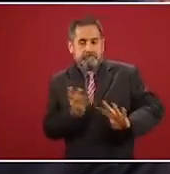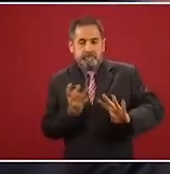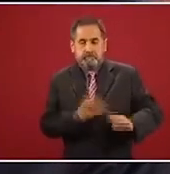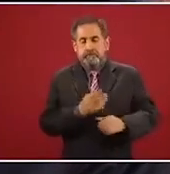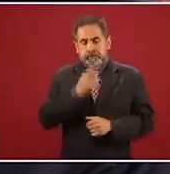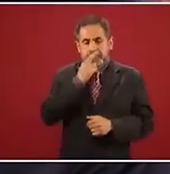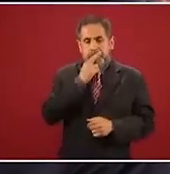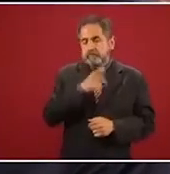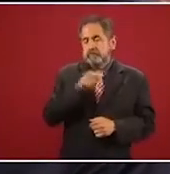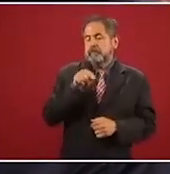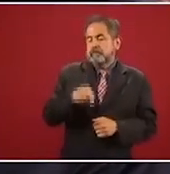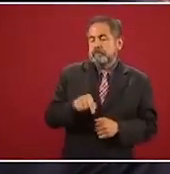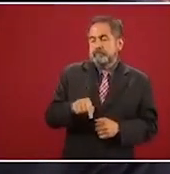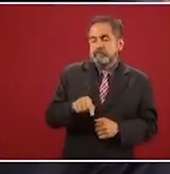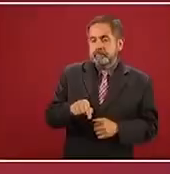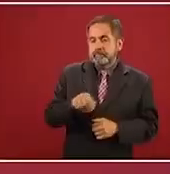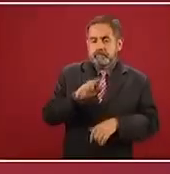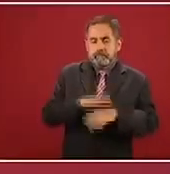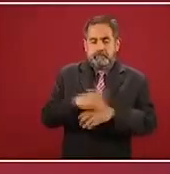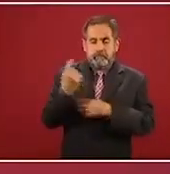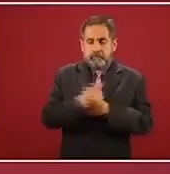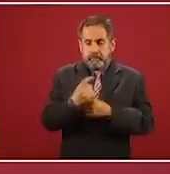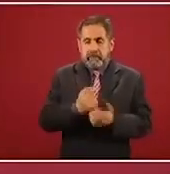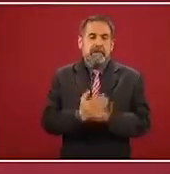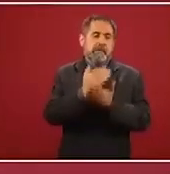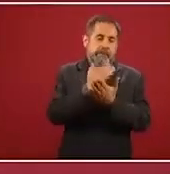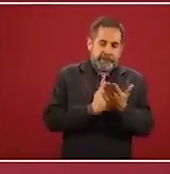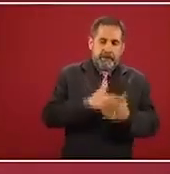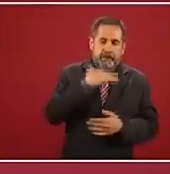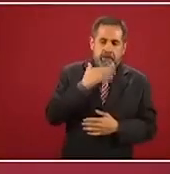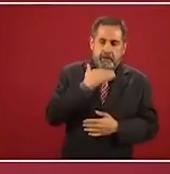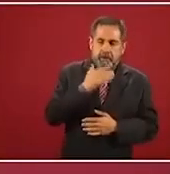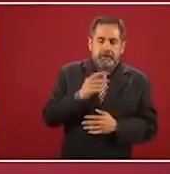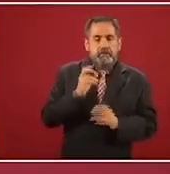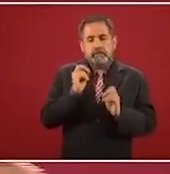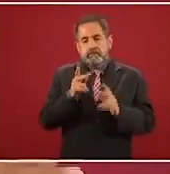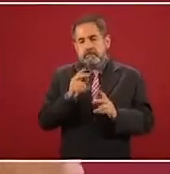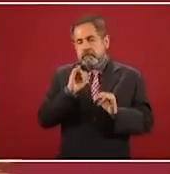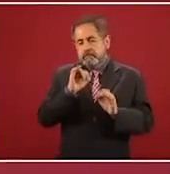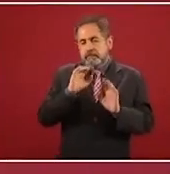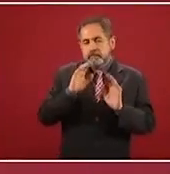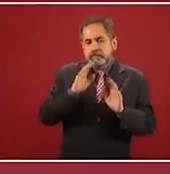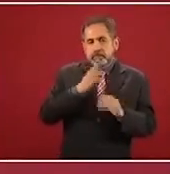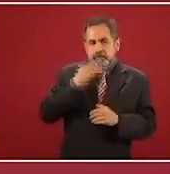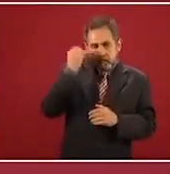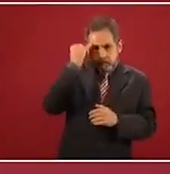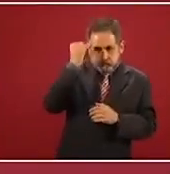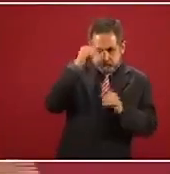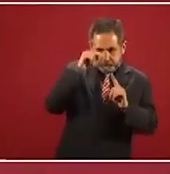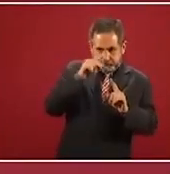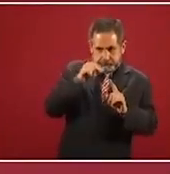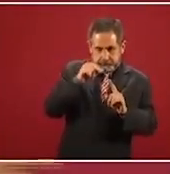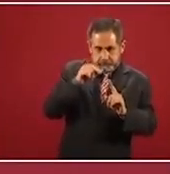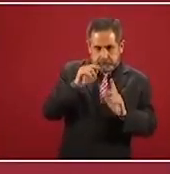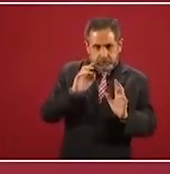hay menos corrupción, o sea, está